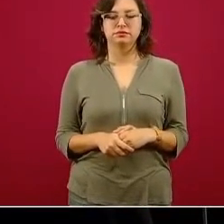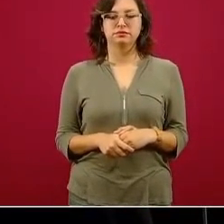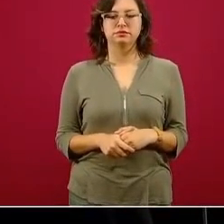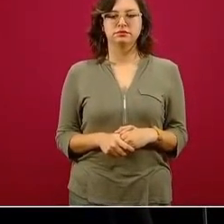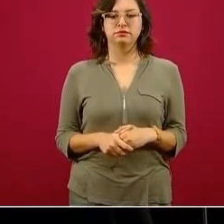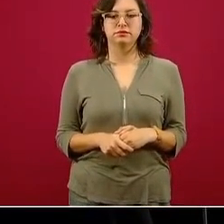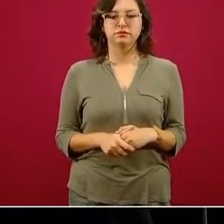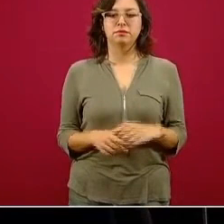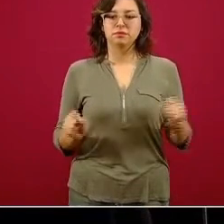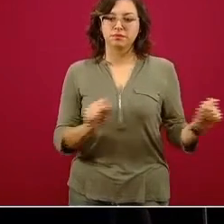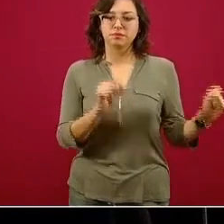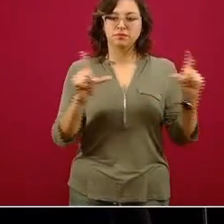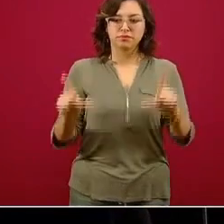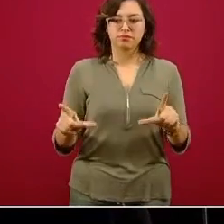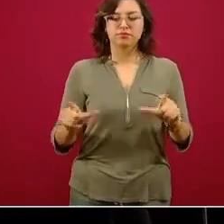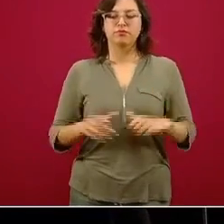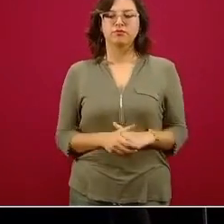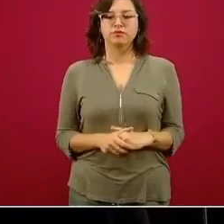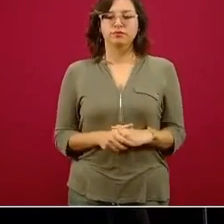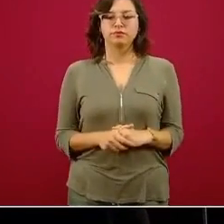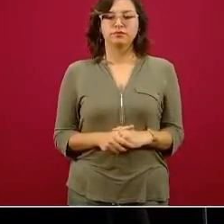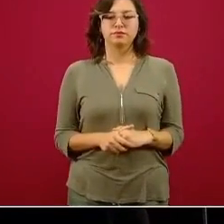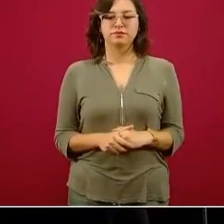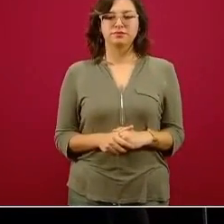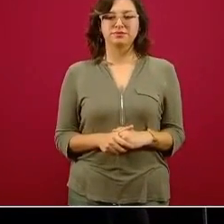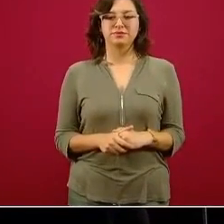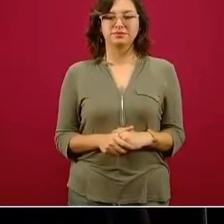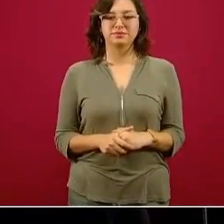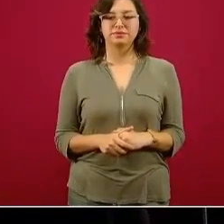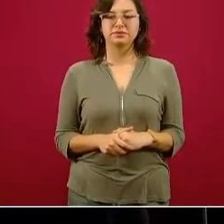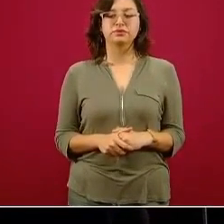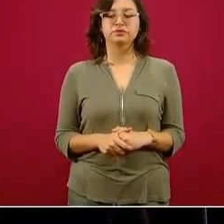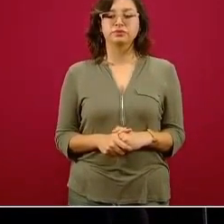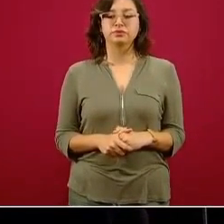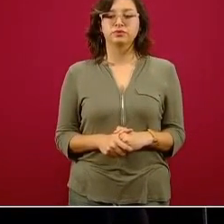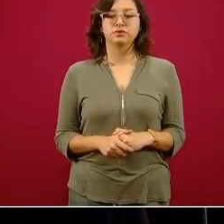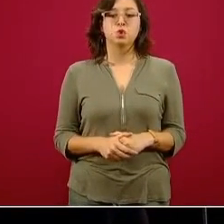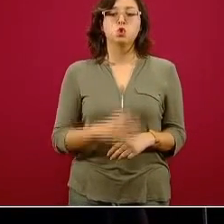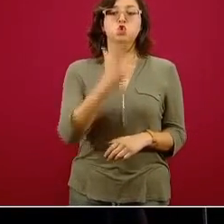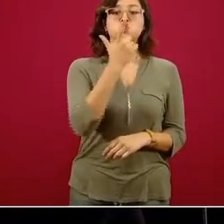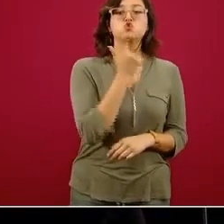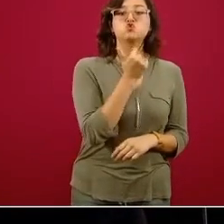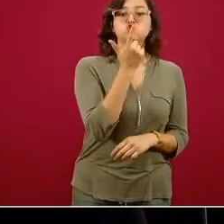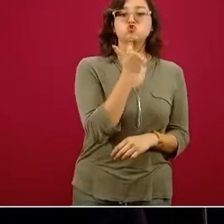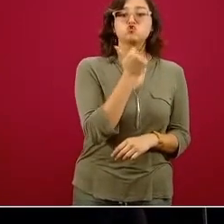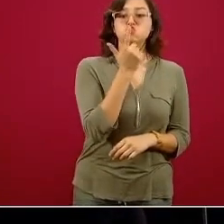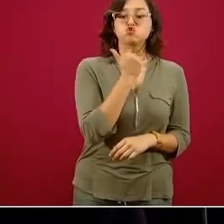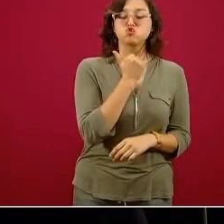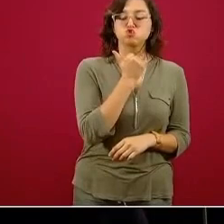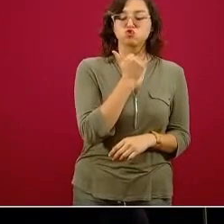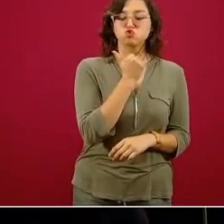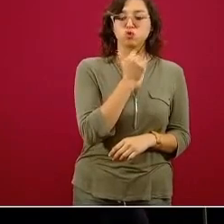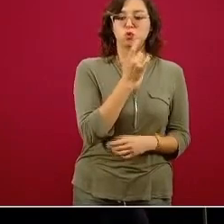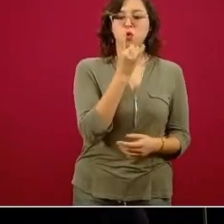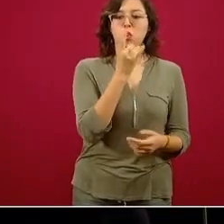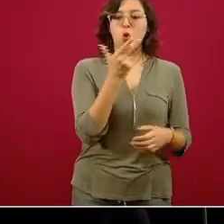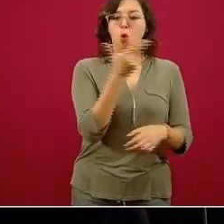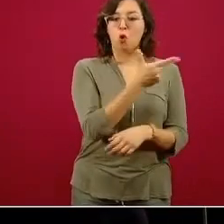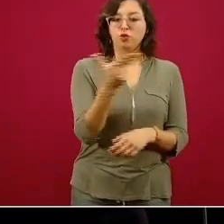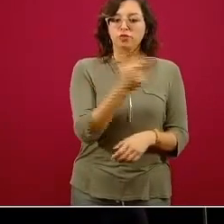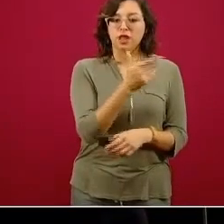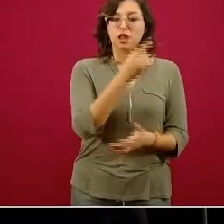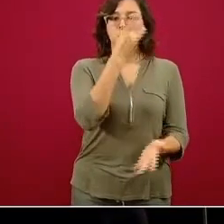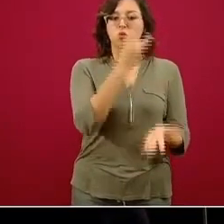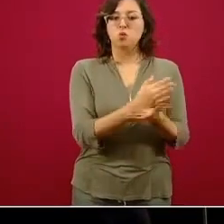vemos la siguiente diapositiva, en el caso del color rojo, solamente se permite un